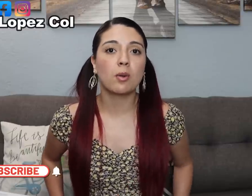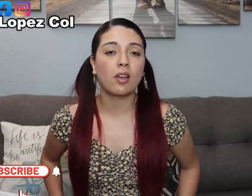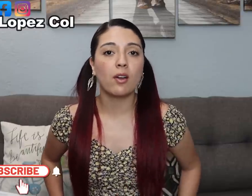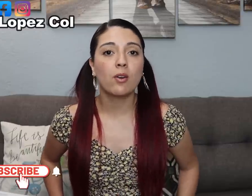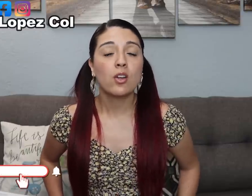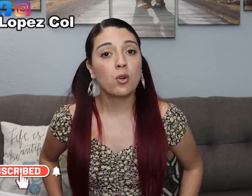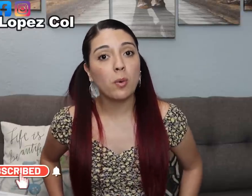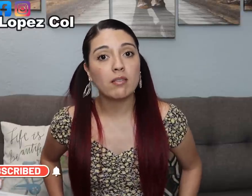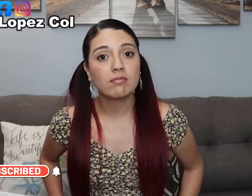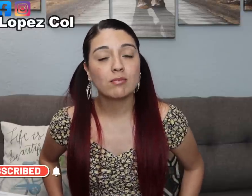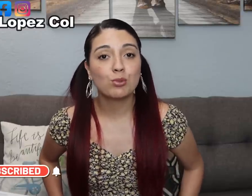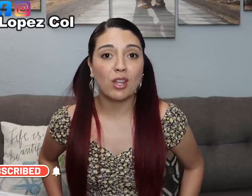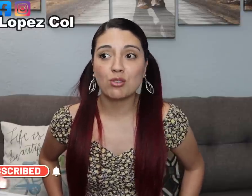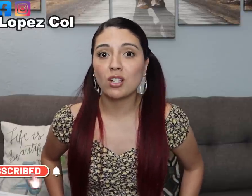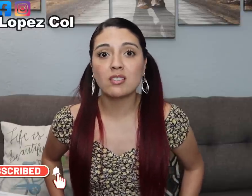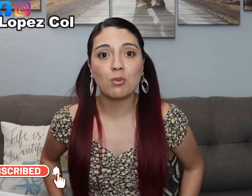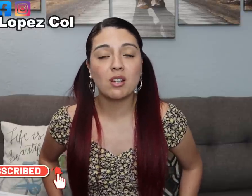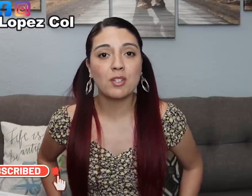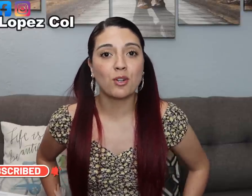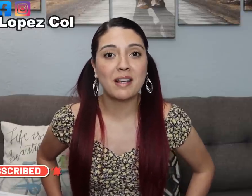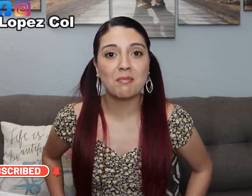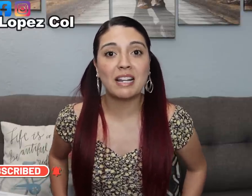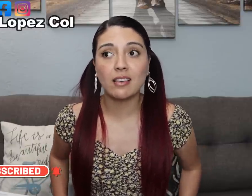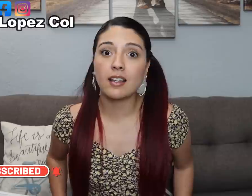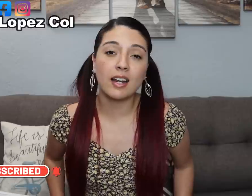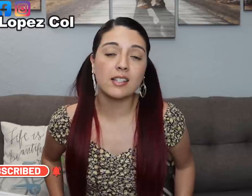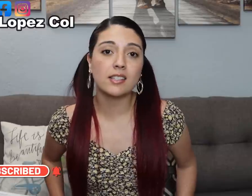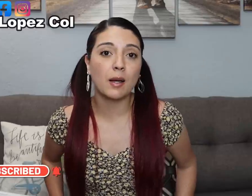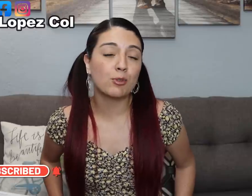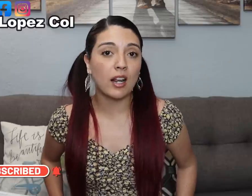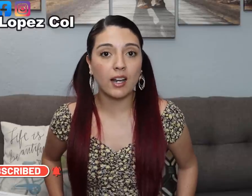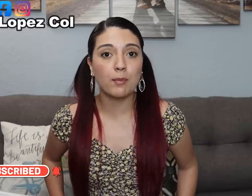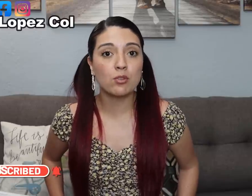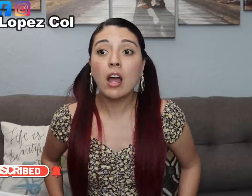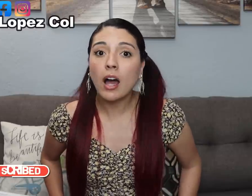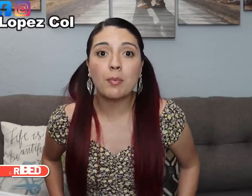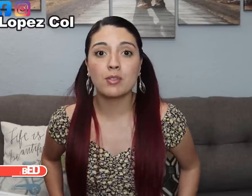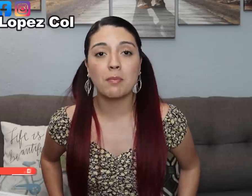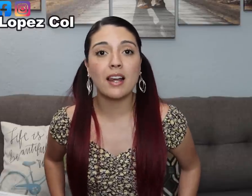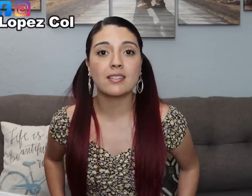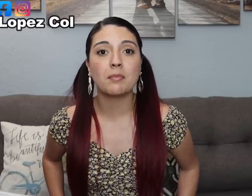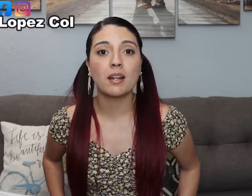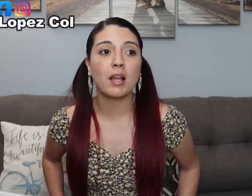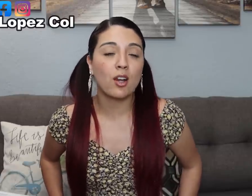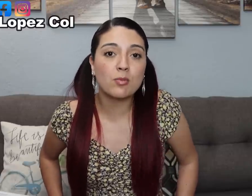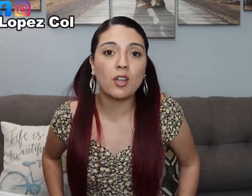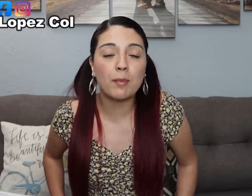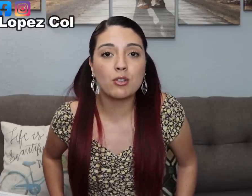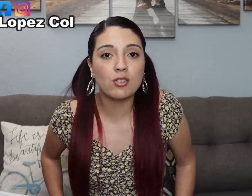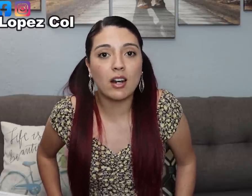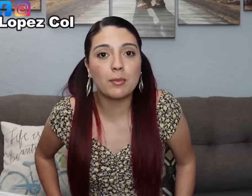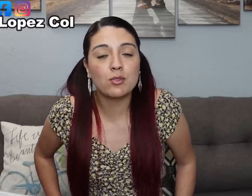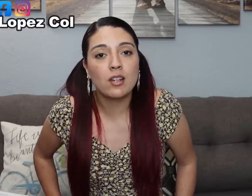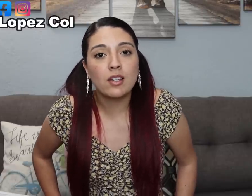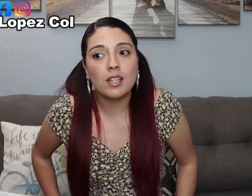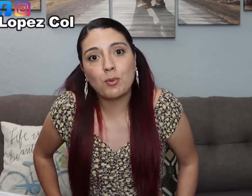tenga su bloqueo. Cuba, ustedes no quieren ser nuestra mayor base militar, que la necesitamos y la queremos. Ah, pues de malas también. Venga, los bloqueamos,